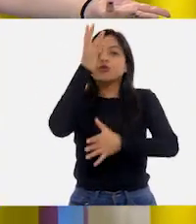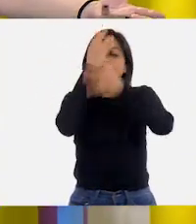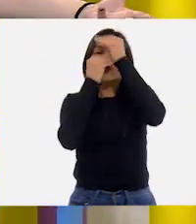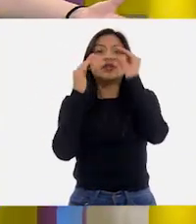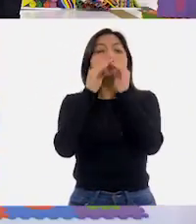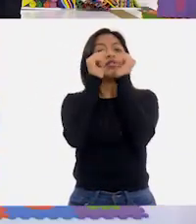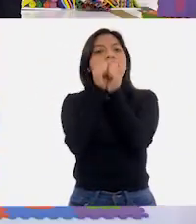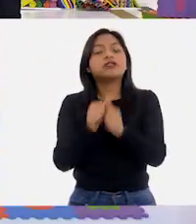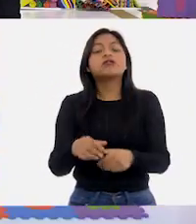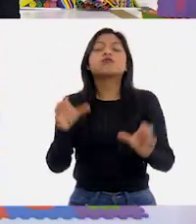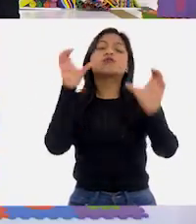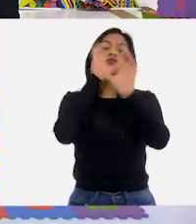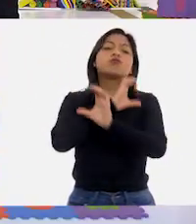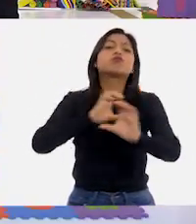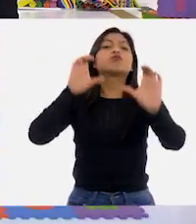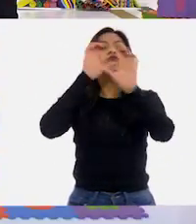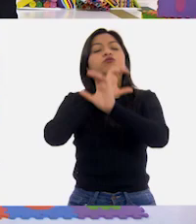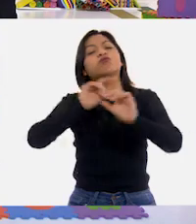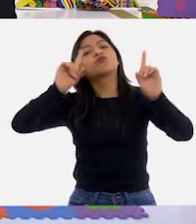en Casa.